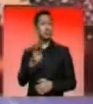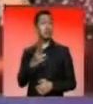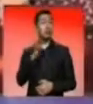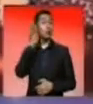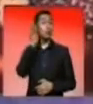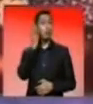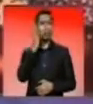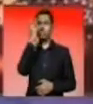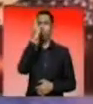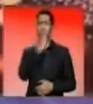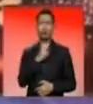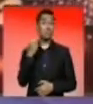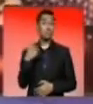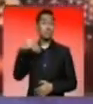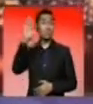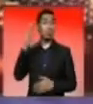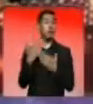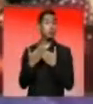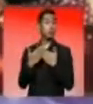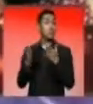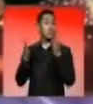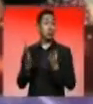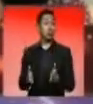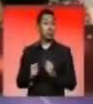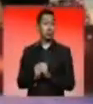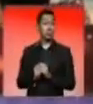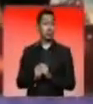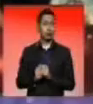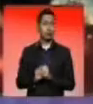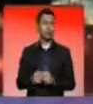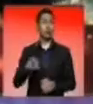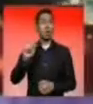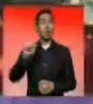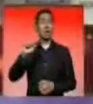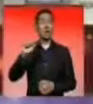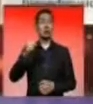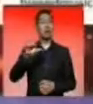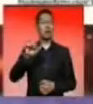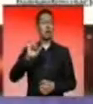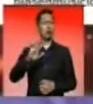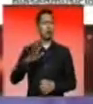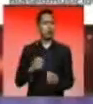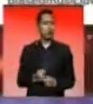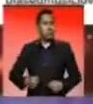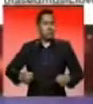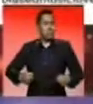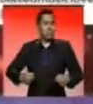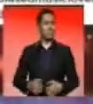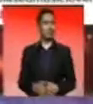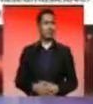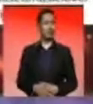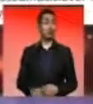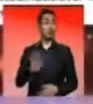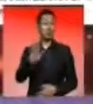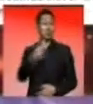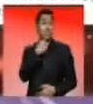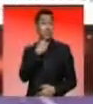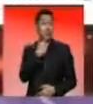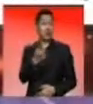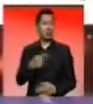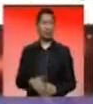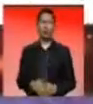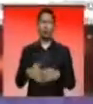hermosas del mundo del modelaje, entre ellas Ashley Graham, modelo talla plus. Pero lo que ha causado controversia es que la publicación tiene un